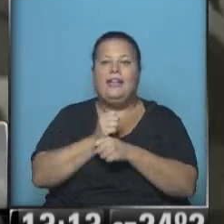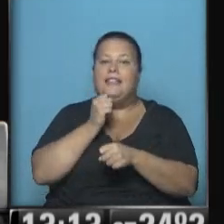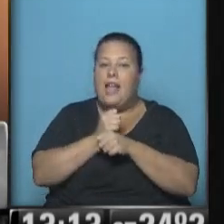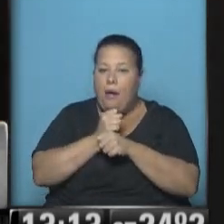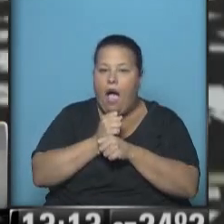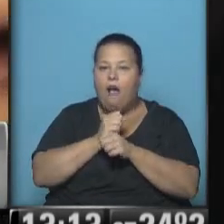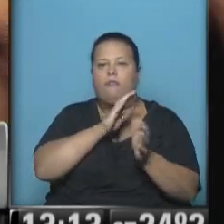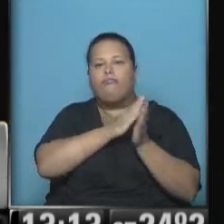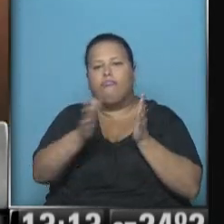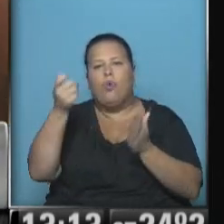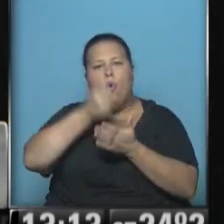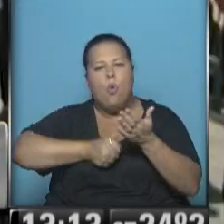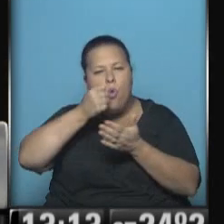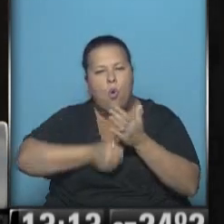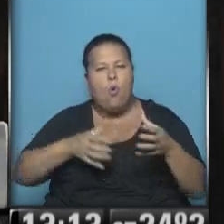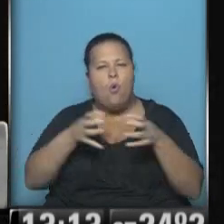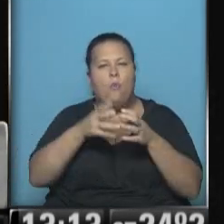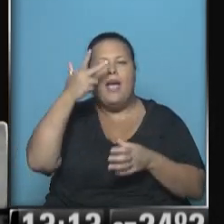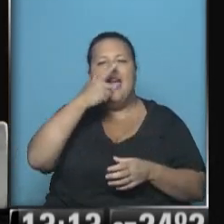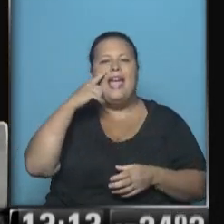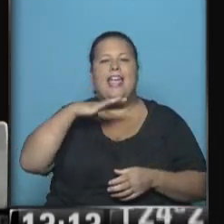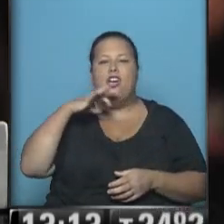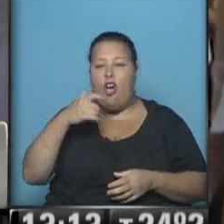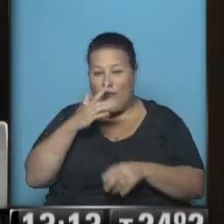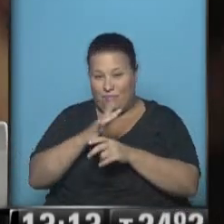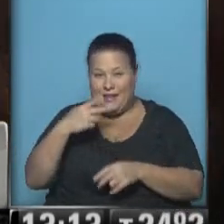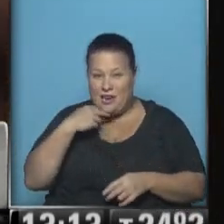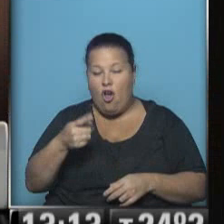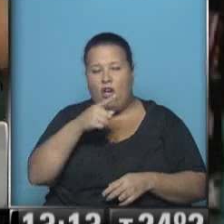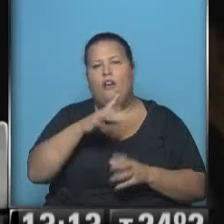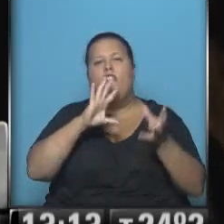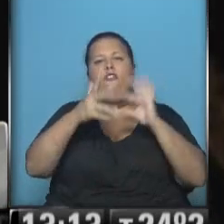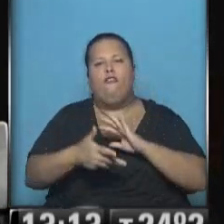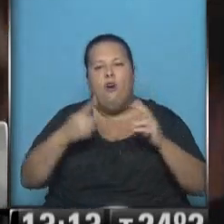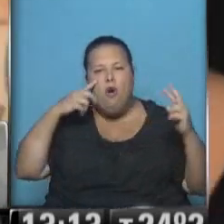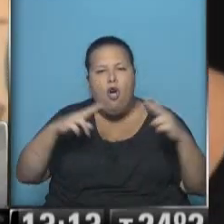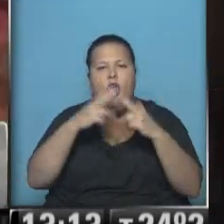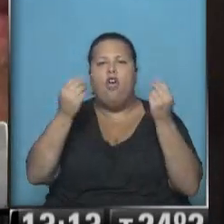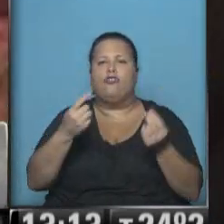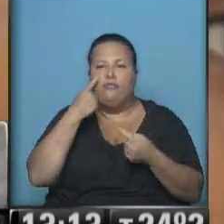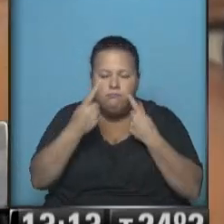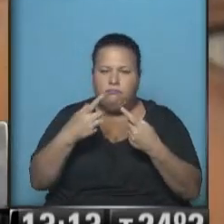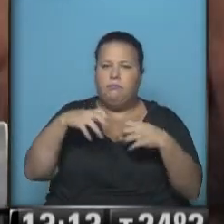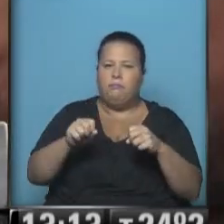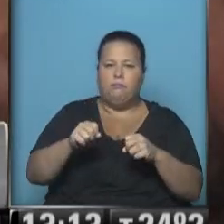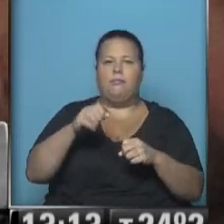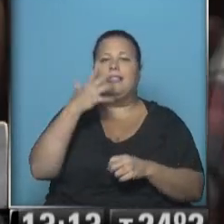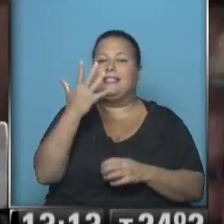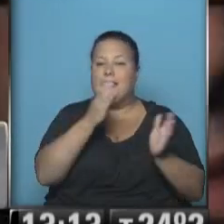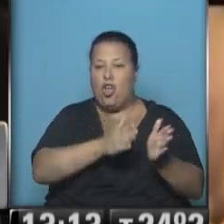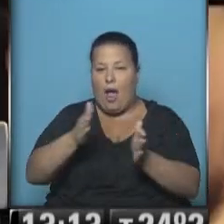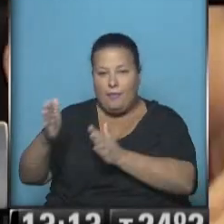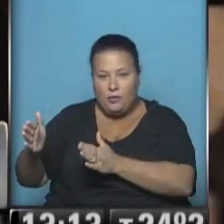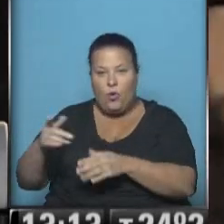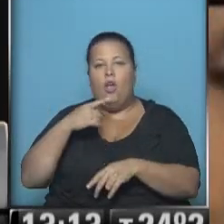reconstruye la lucha la militancia de los hijos eh todo la manera en que se conocieron se reconocieron son cinco capítulos cada